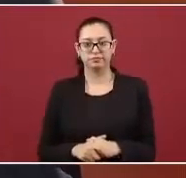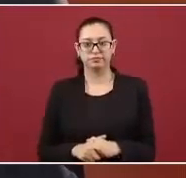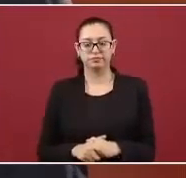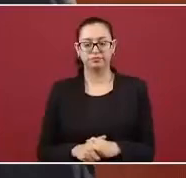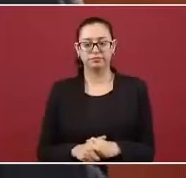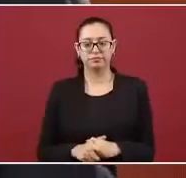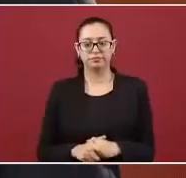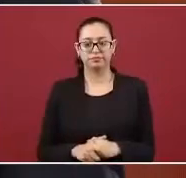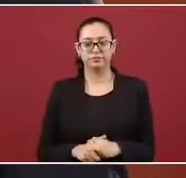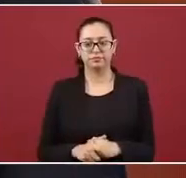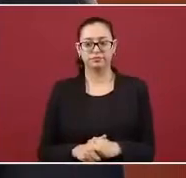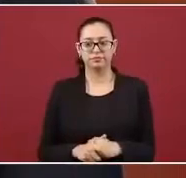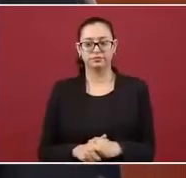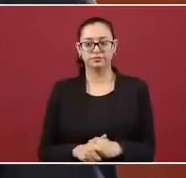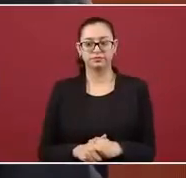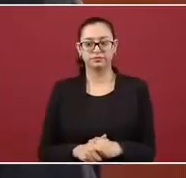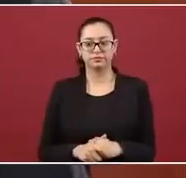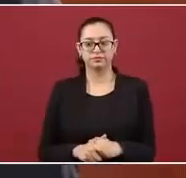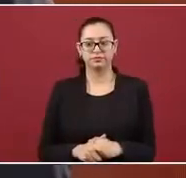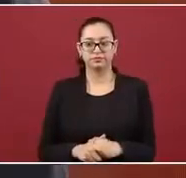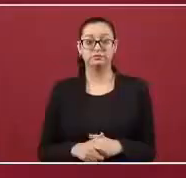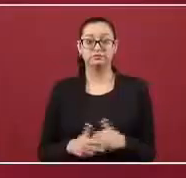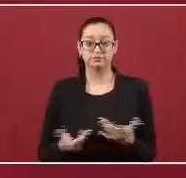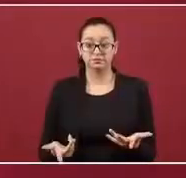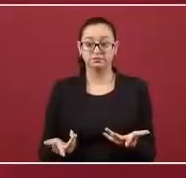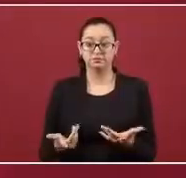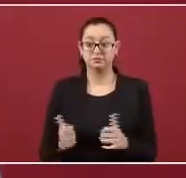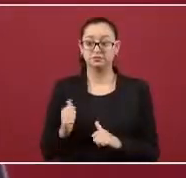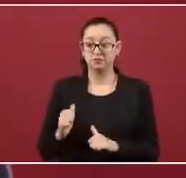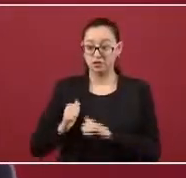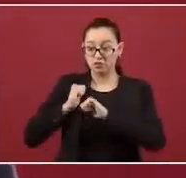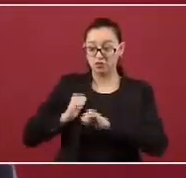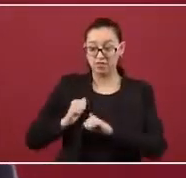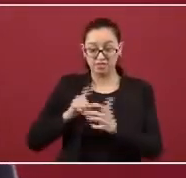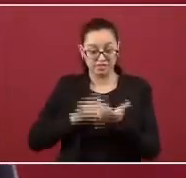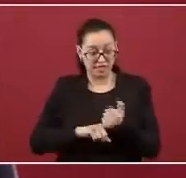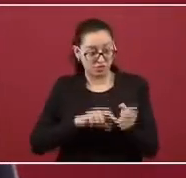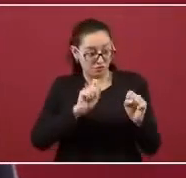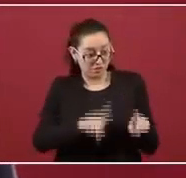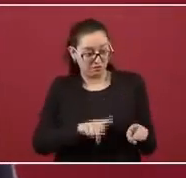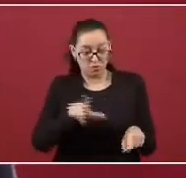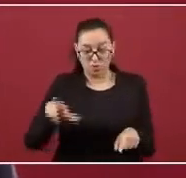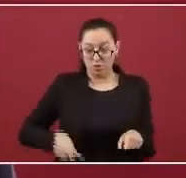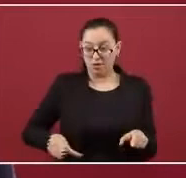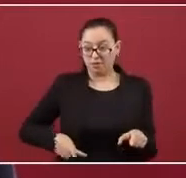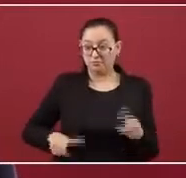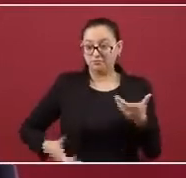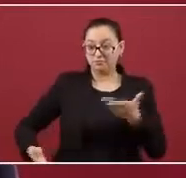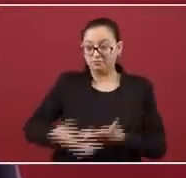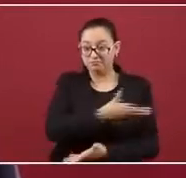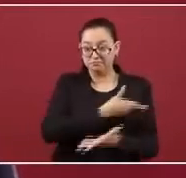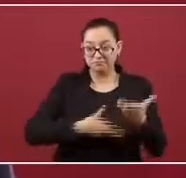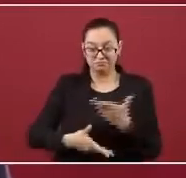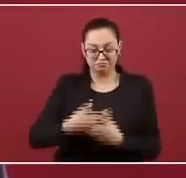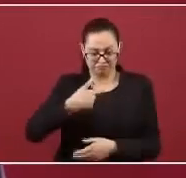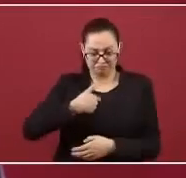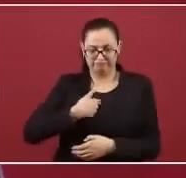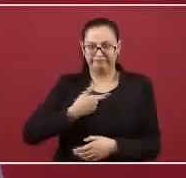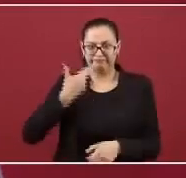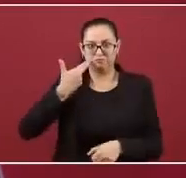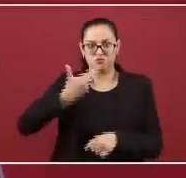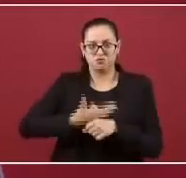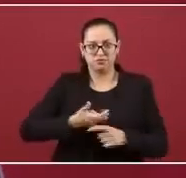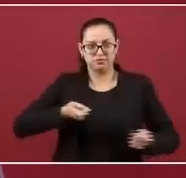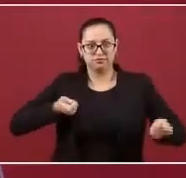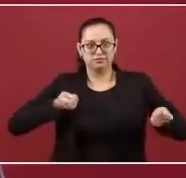Porque se empieza a perder autoridad con los mismos servidores públicos que dependen de uno.